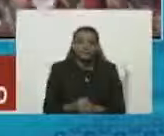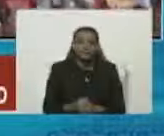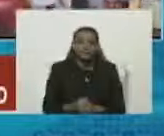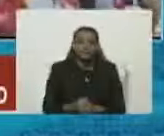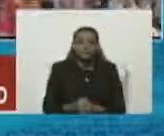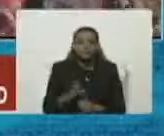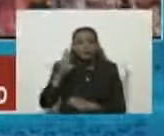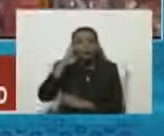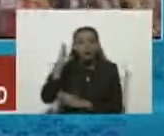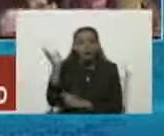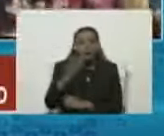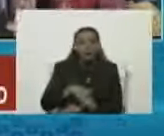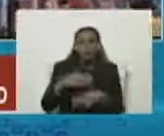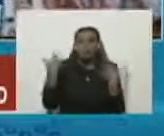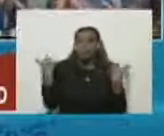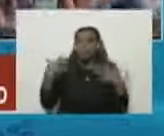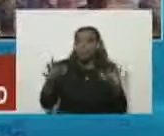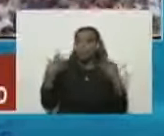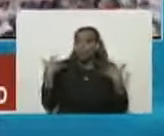unido! Naguará, pues.